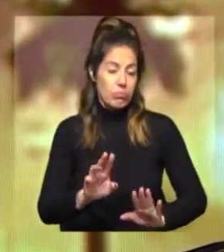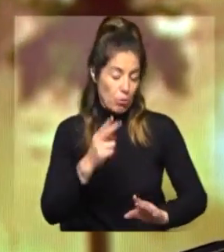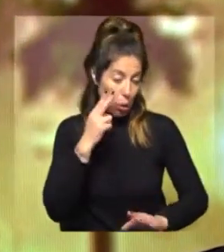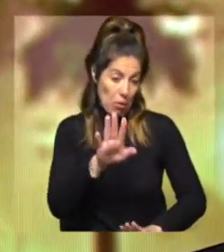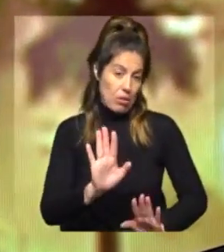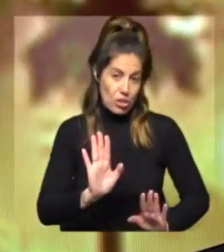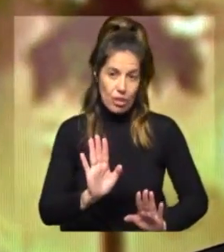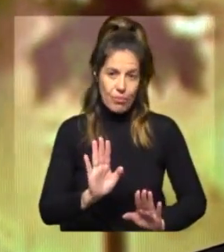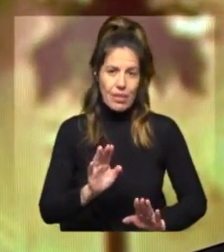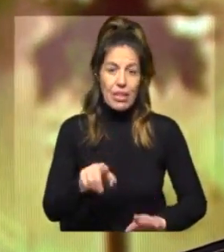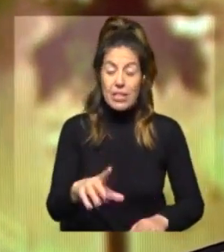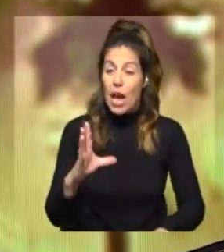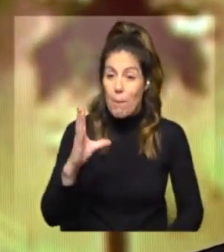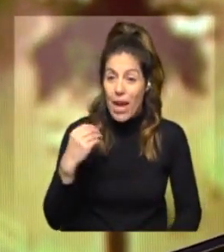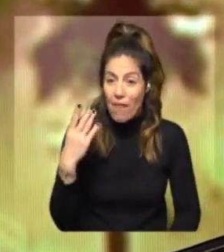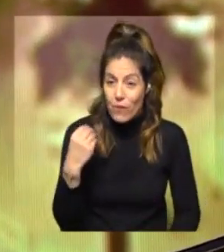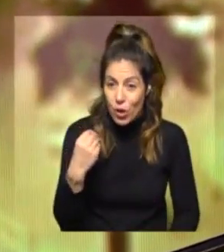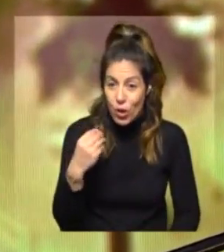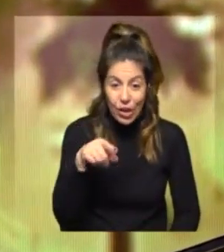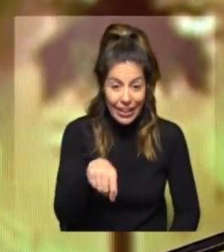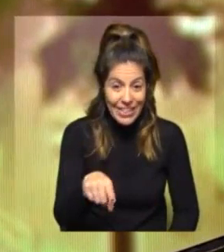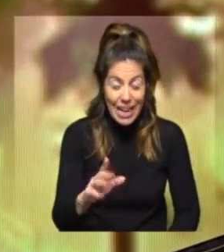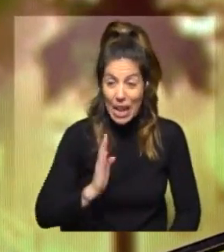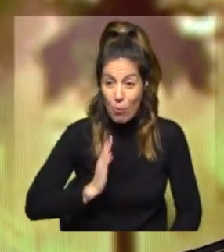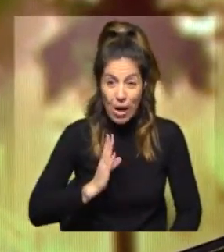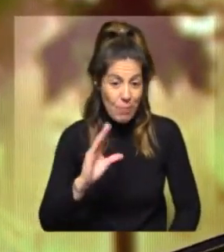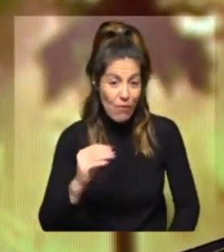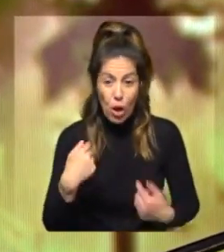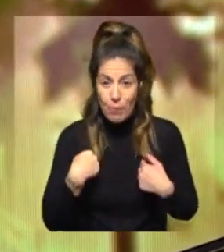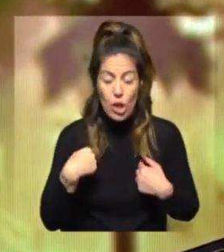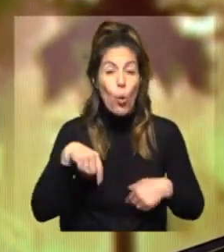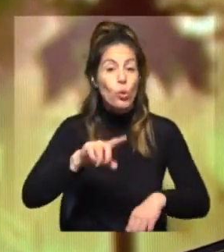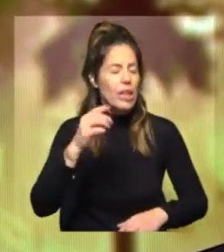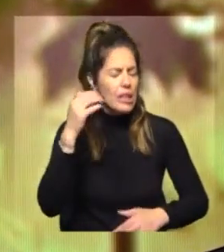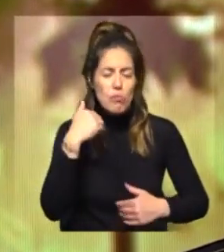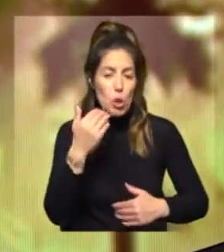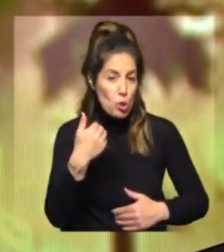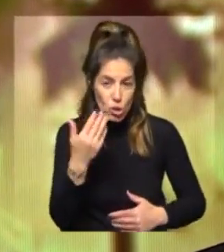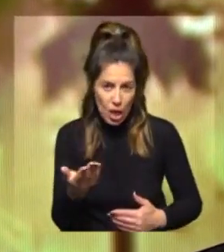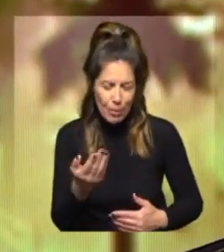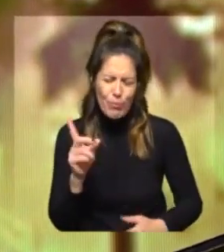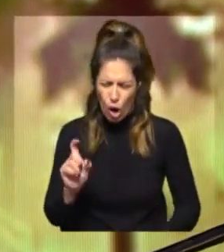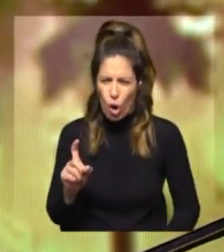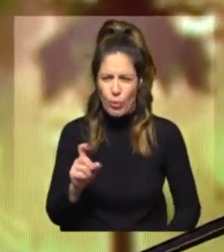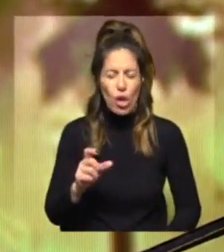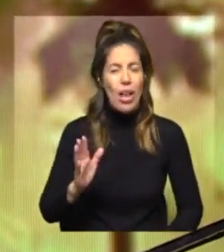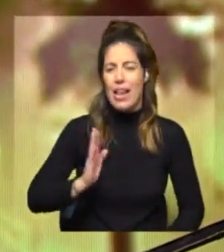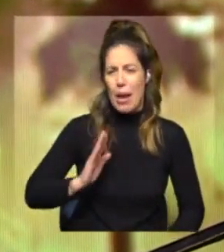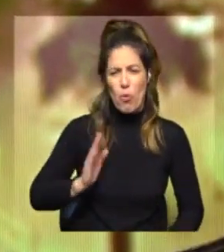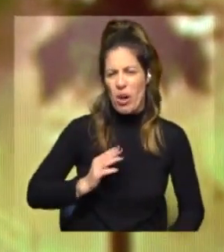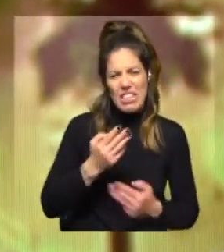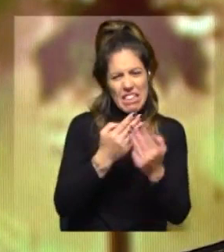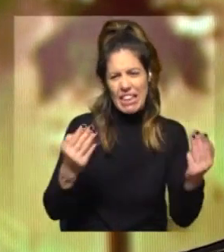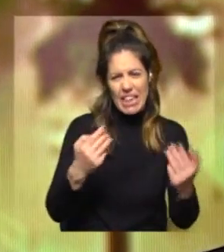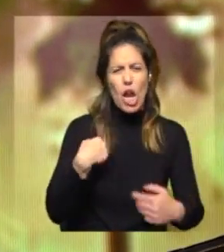Ella me habló Ella me habló ustedes quizás no lo sepan Aunque es bastante obvio pero las mujeres no me